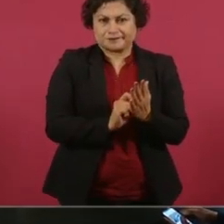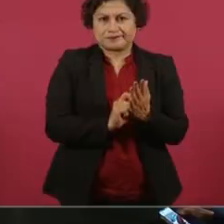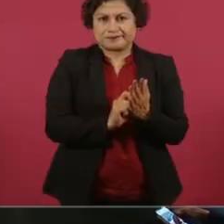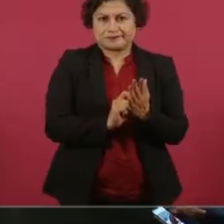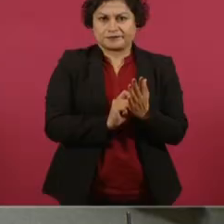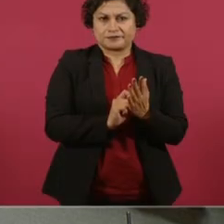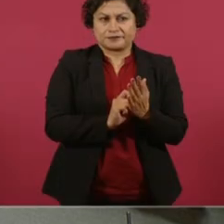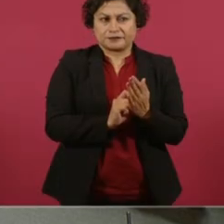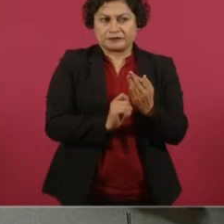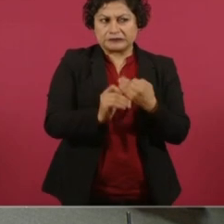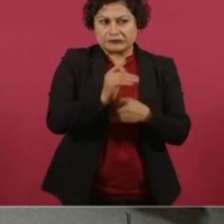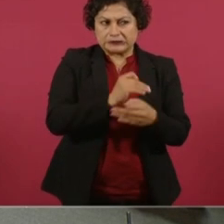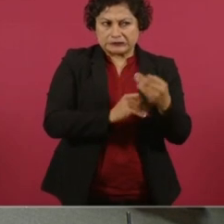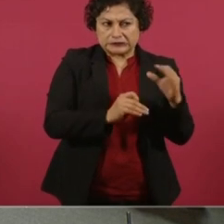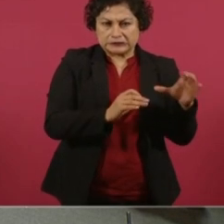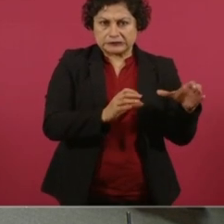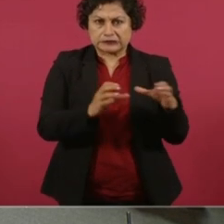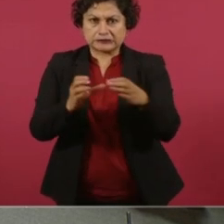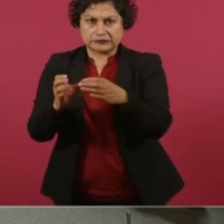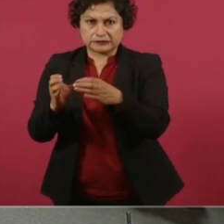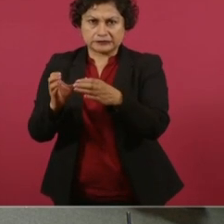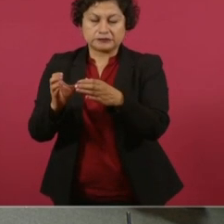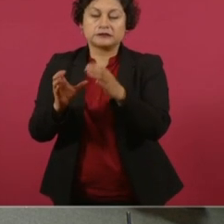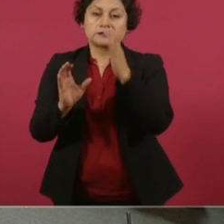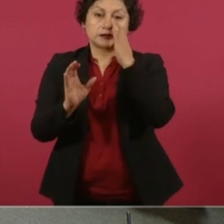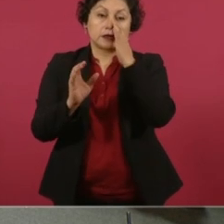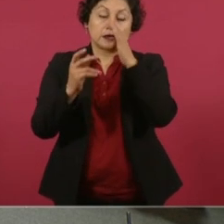pero no todos son intelectuales.